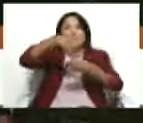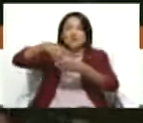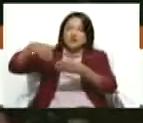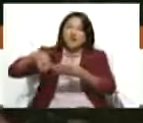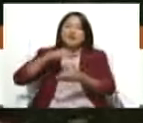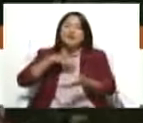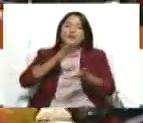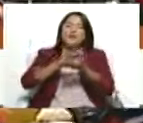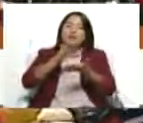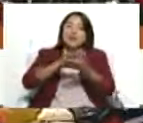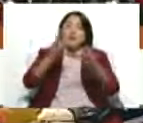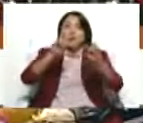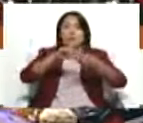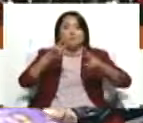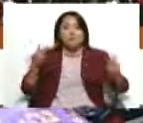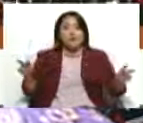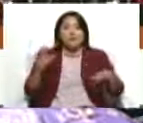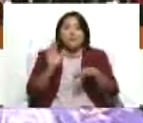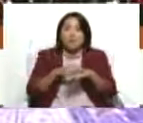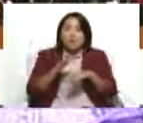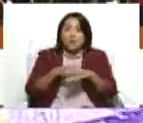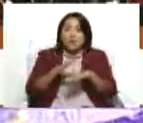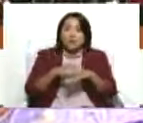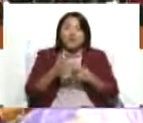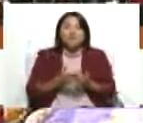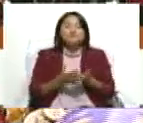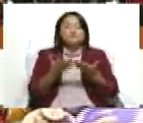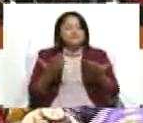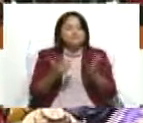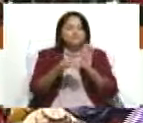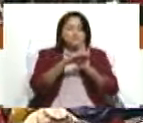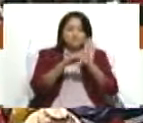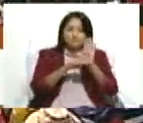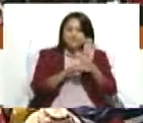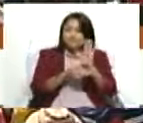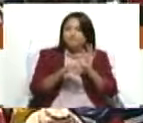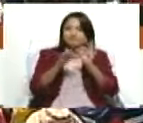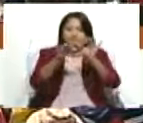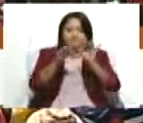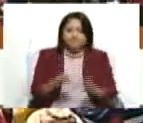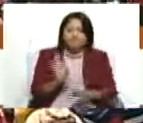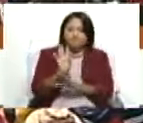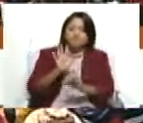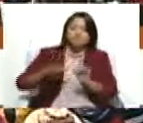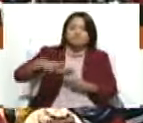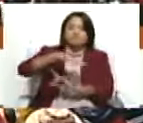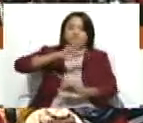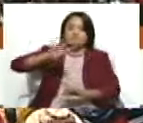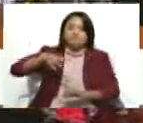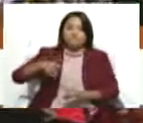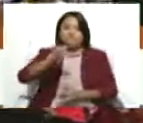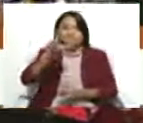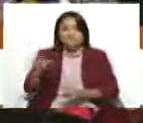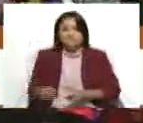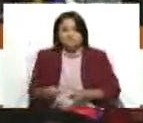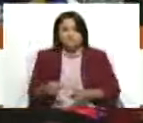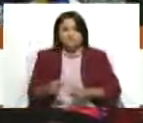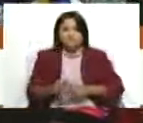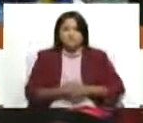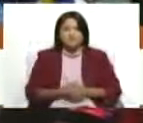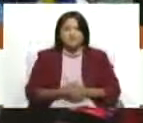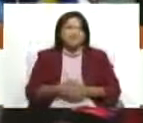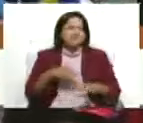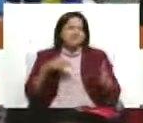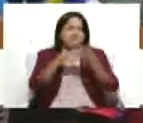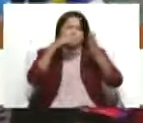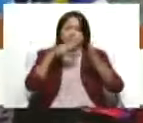qué? Por establecer líneas estratégicas para la protección de nuestra Guayana Esequiba. Sin agredir